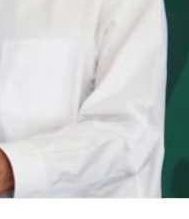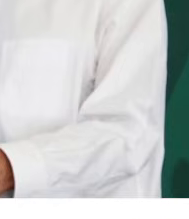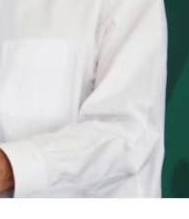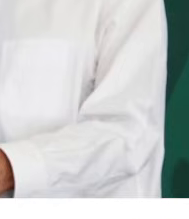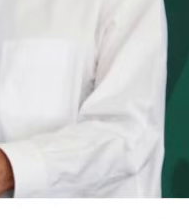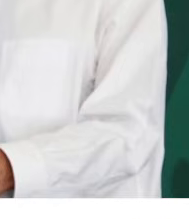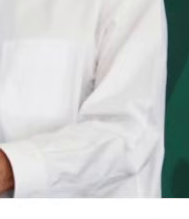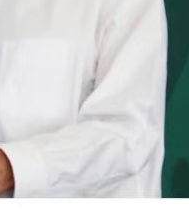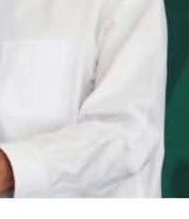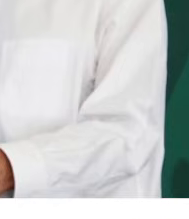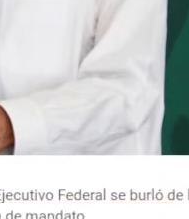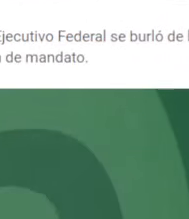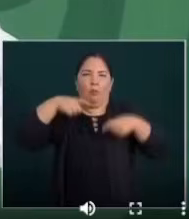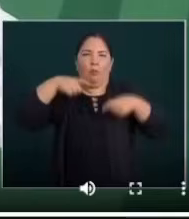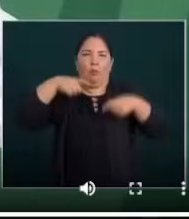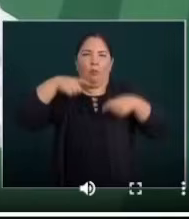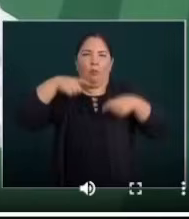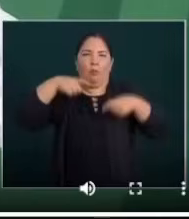dinero